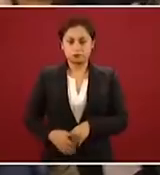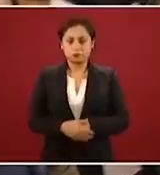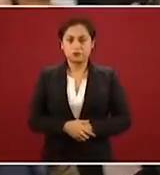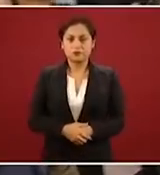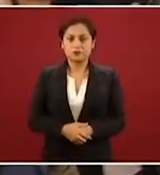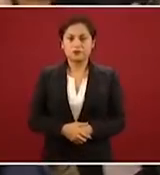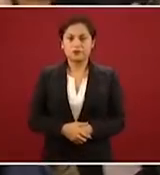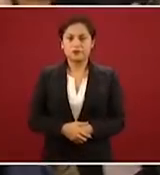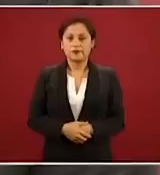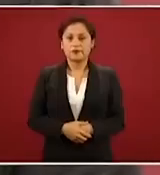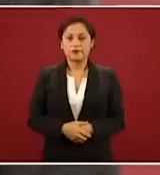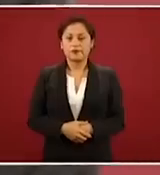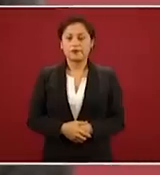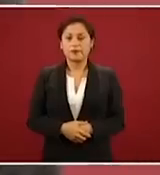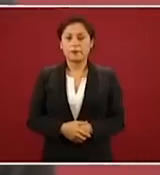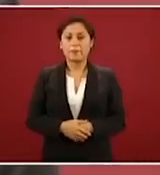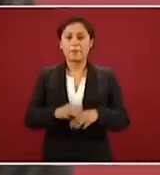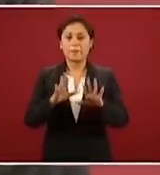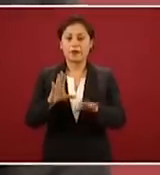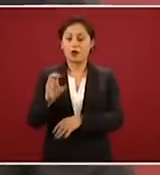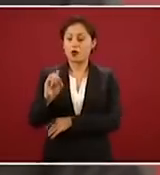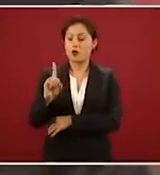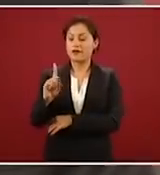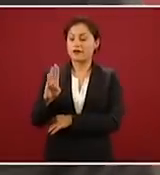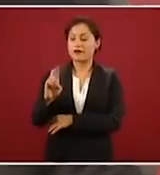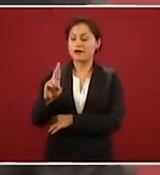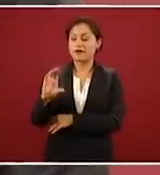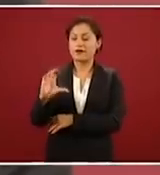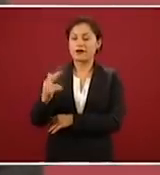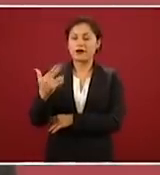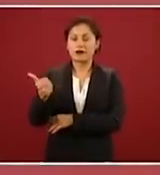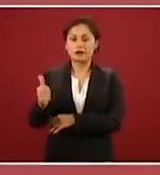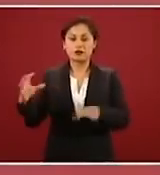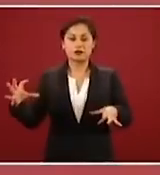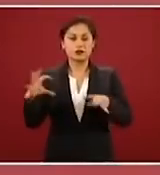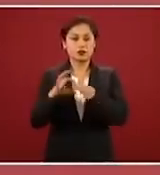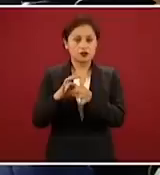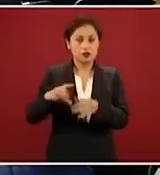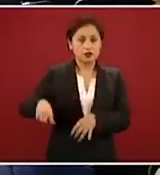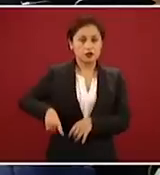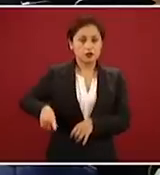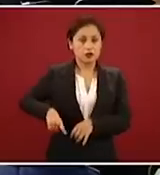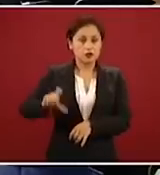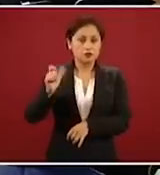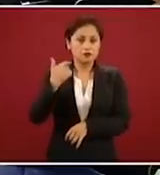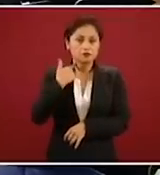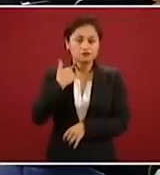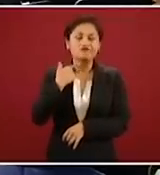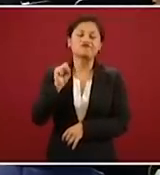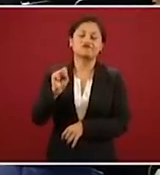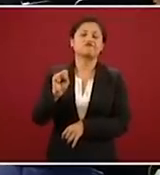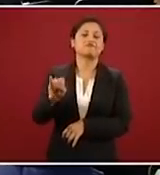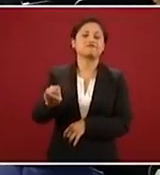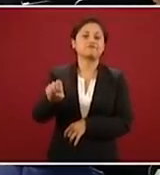De que había esa liga de Odebrecht con el gobierno, no hay duda. Se